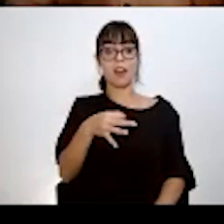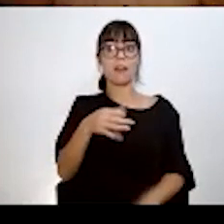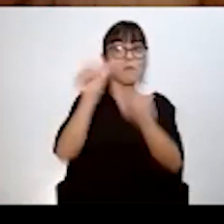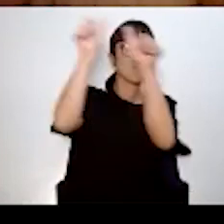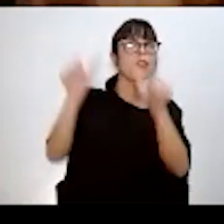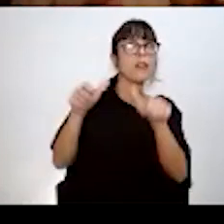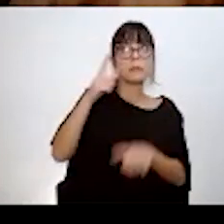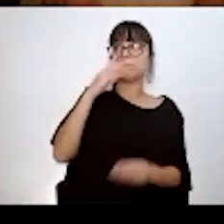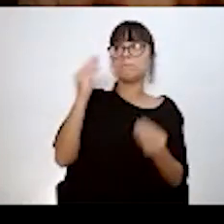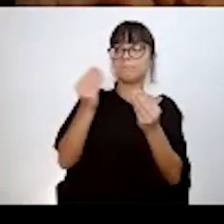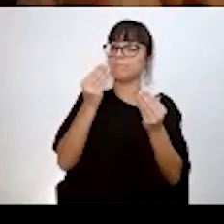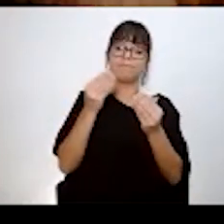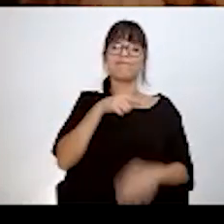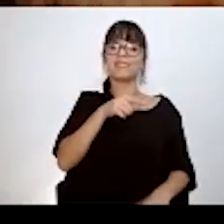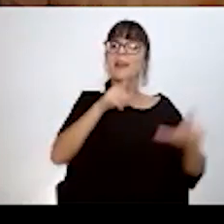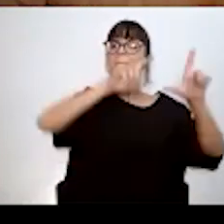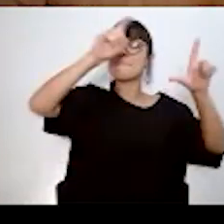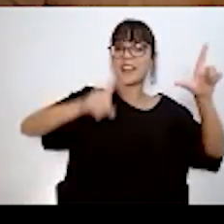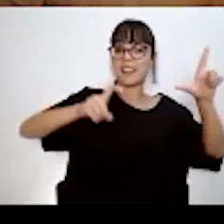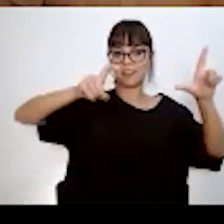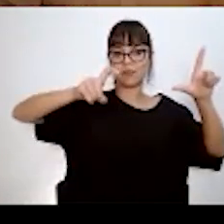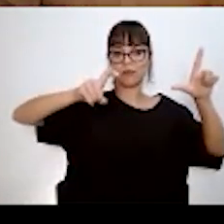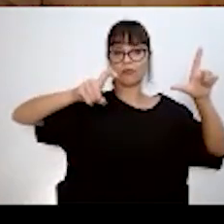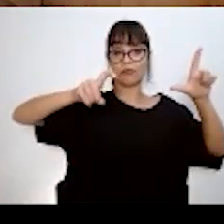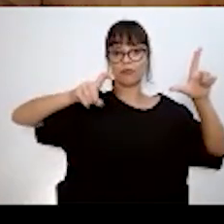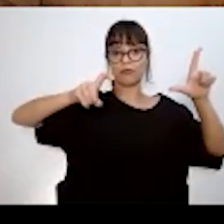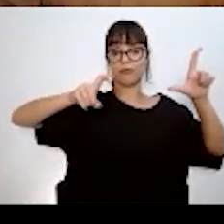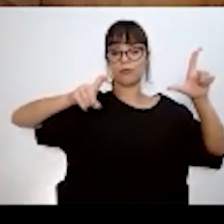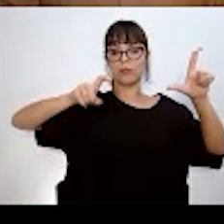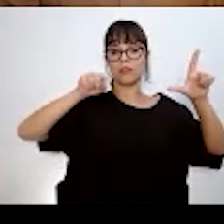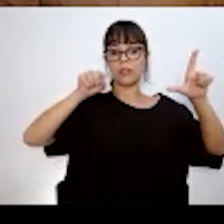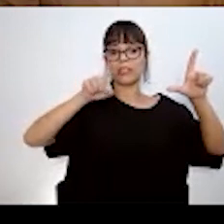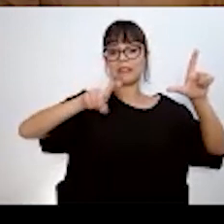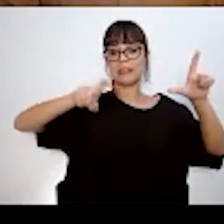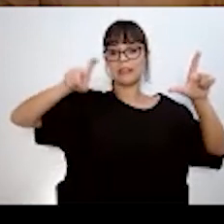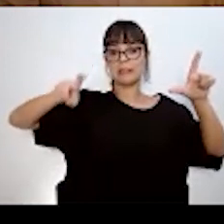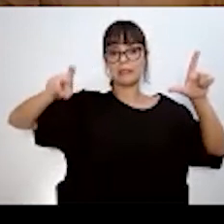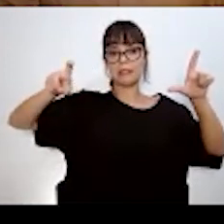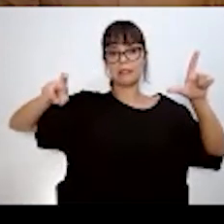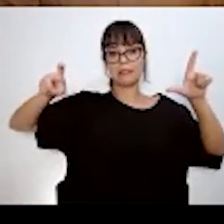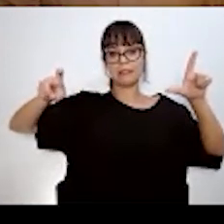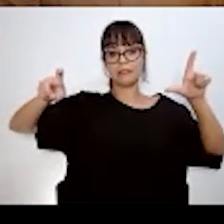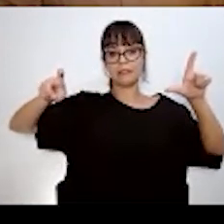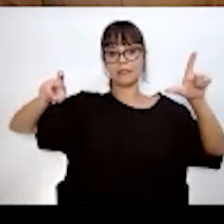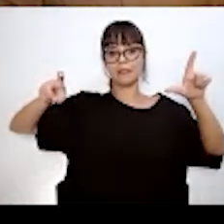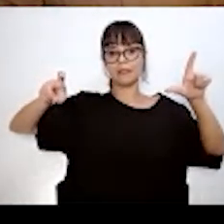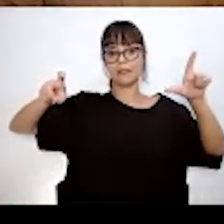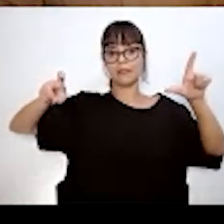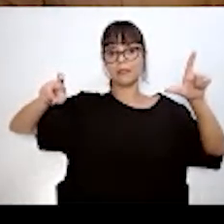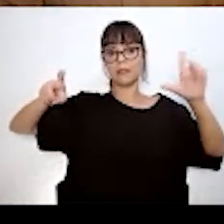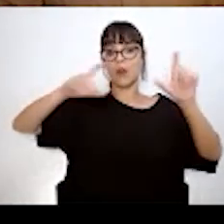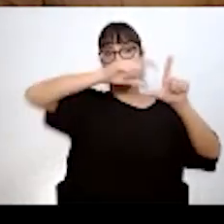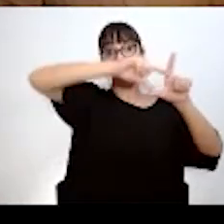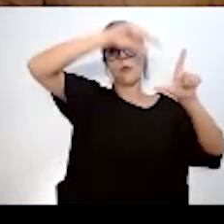luego mantenerse aproximadamente estable, siempre dentro de estos límites que nos marca el modelo nulo, ¿no?, de este